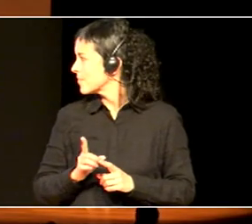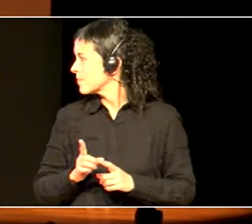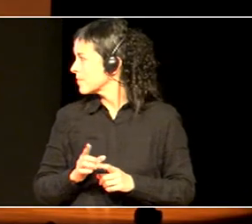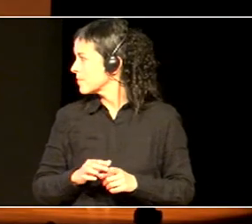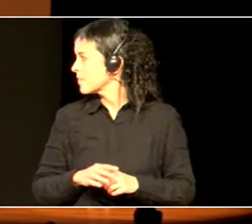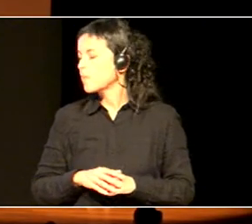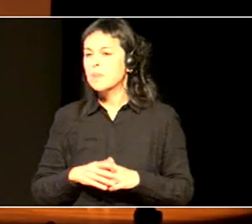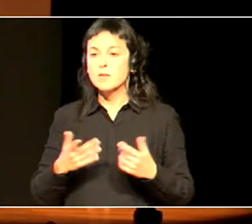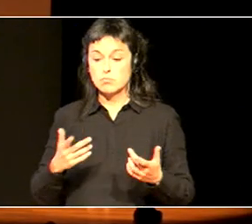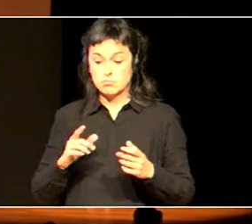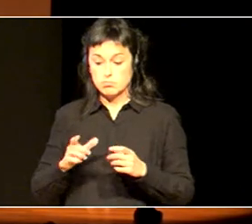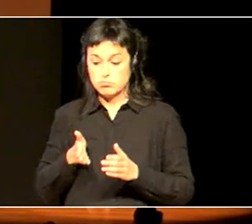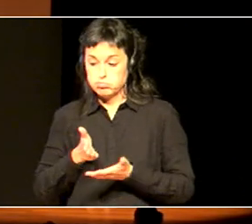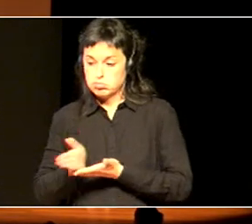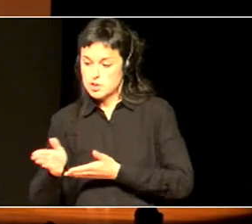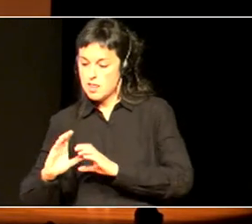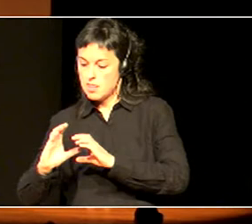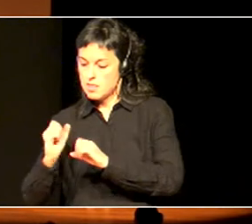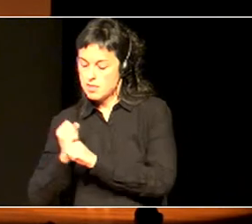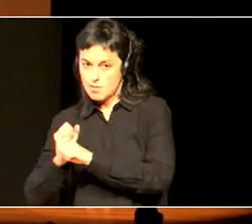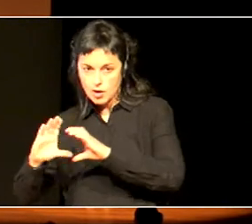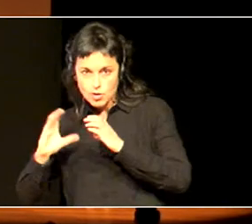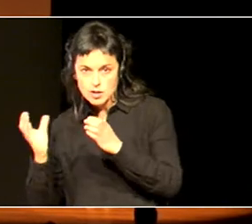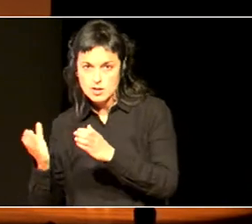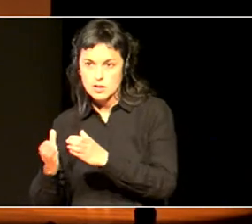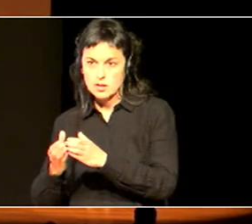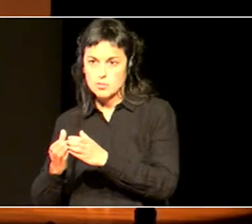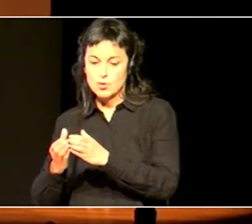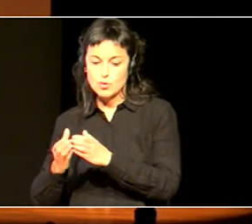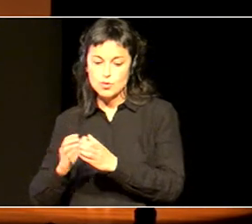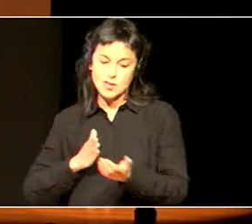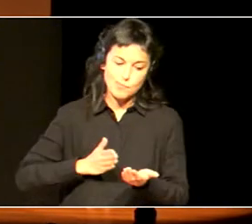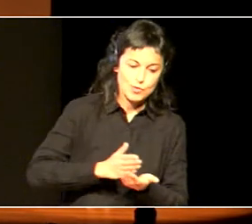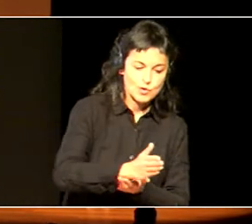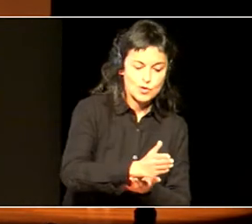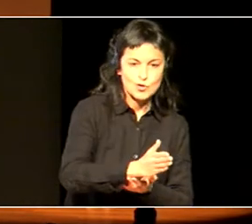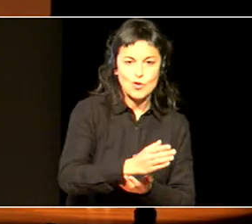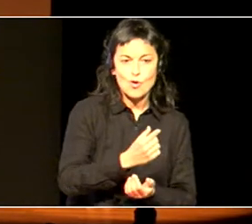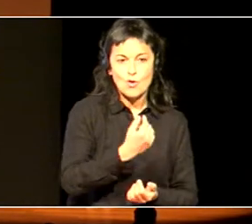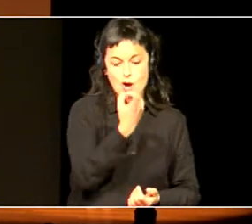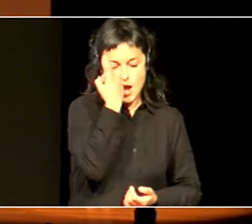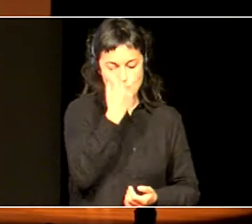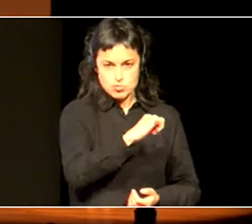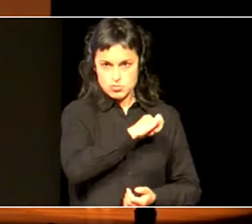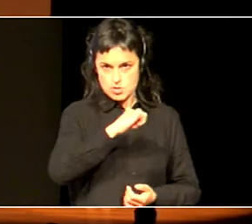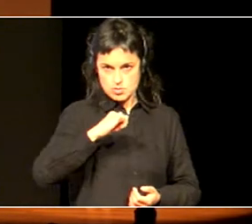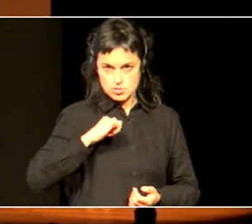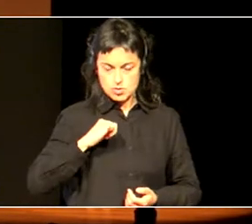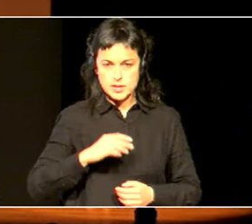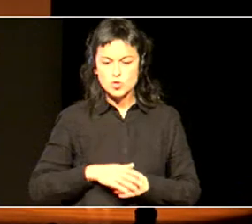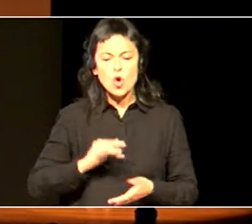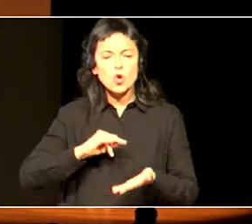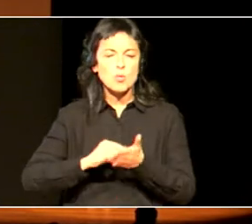el trabajo en equipo y la autonomía del alumno. Como proyecto destacado